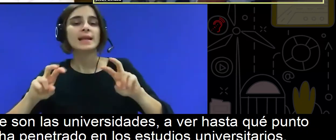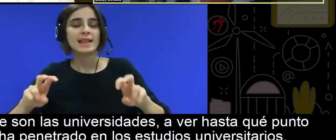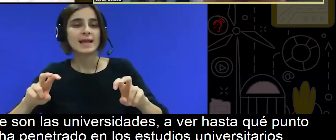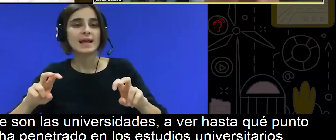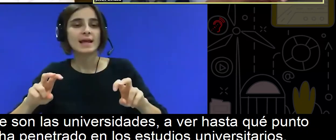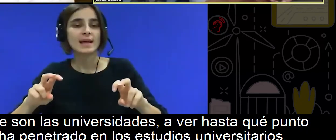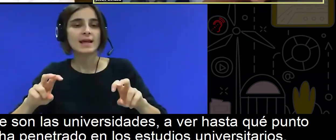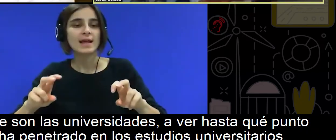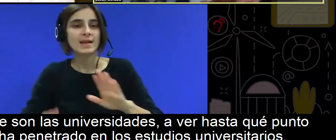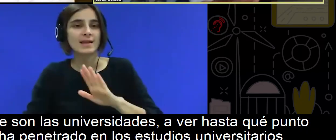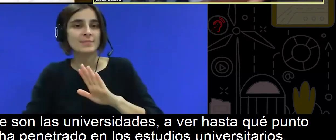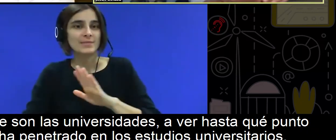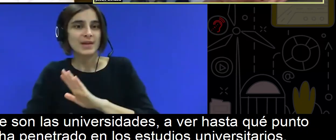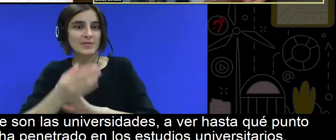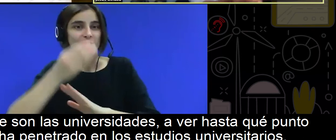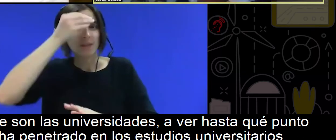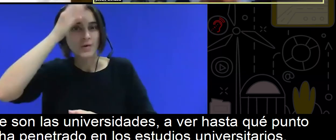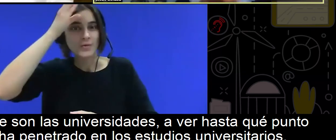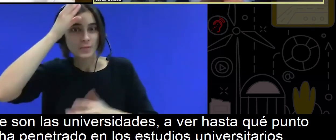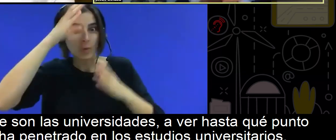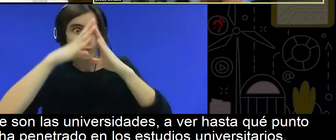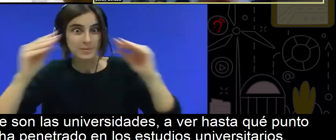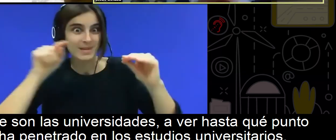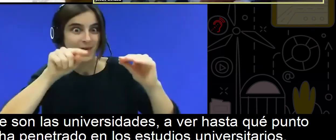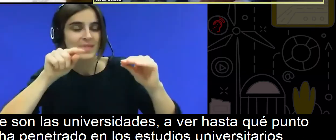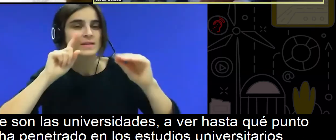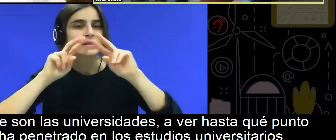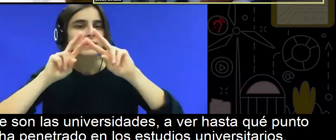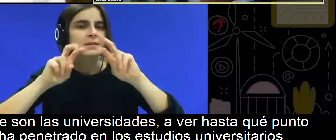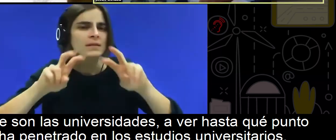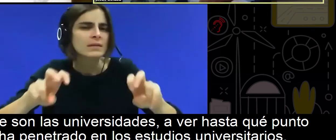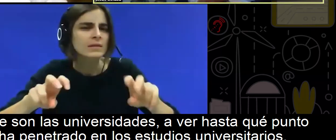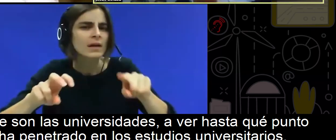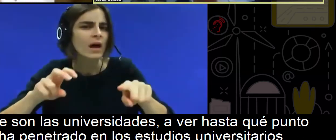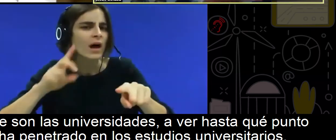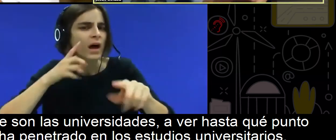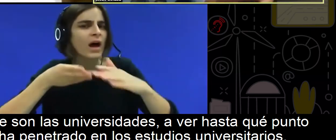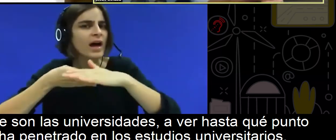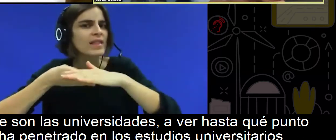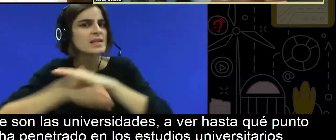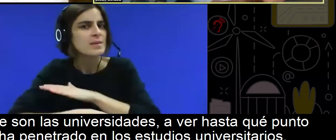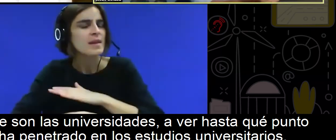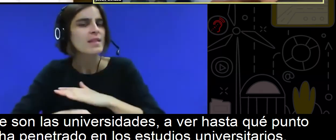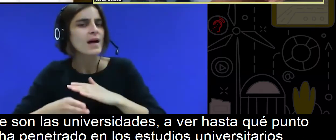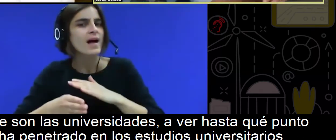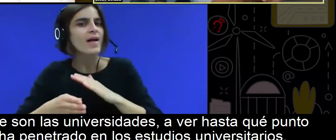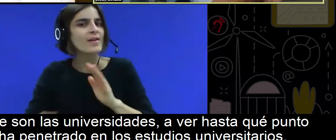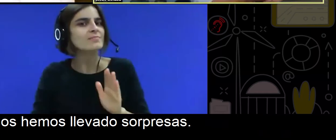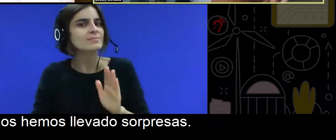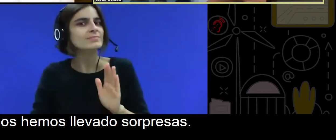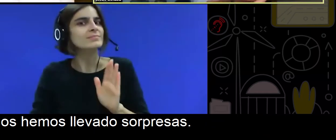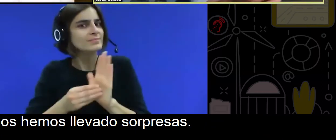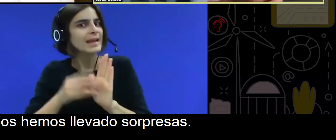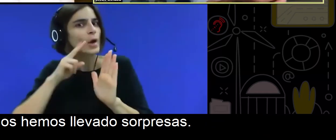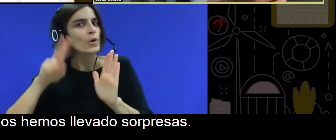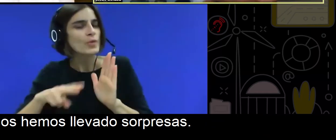la fuente de conocimiento, que son las universidades, a ver hasta qué punto la accesibilidad se ha penetrado en los estudios universitarios, bueno,